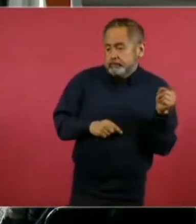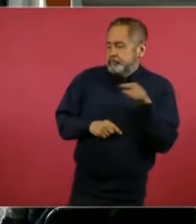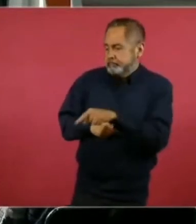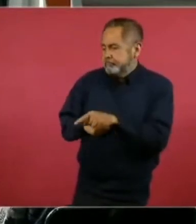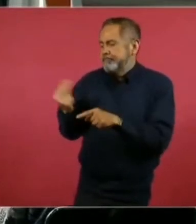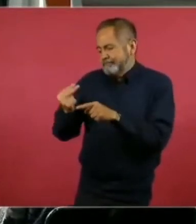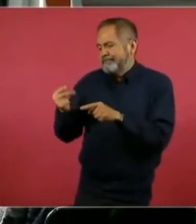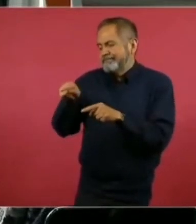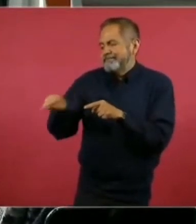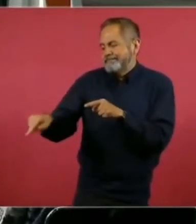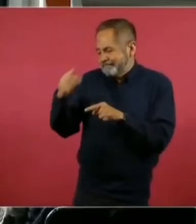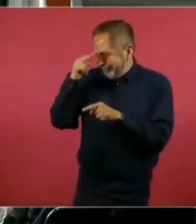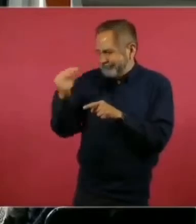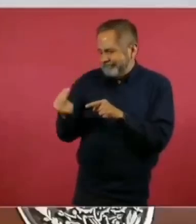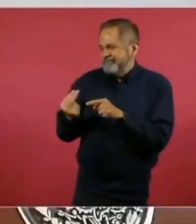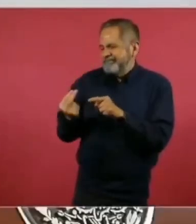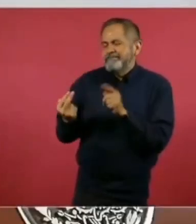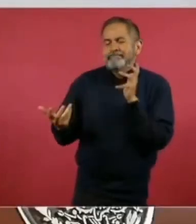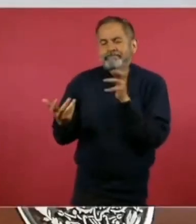muchos bienes